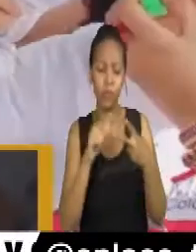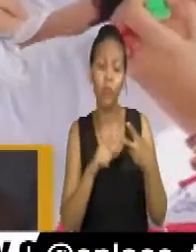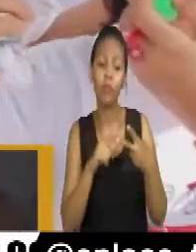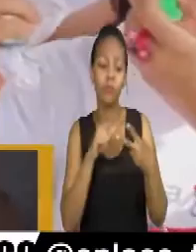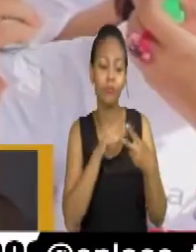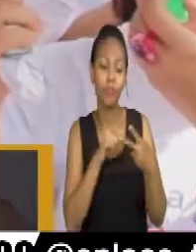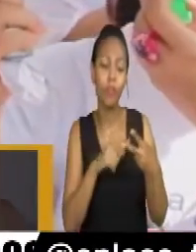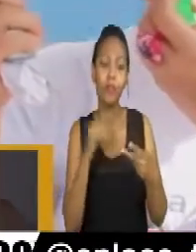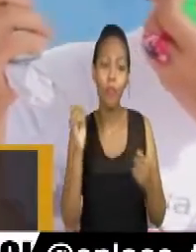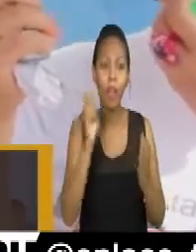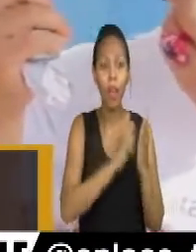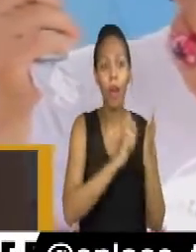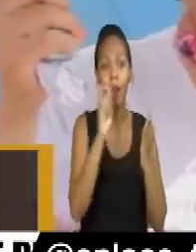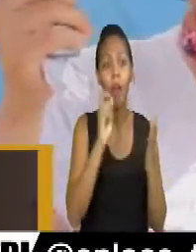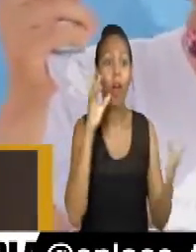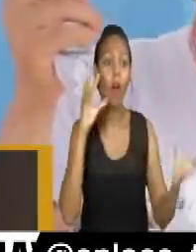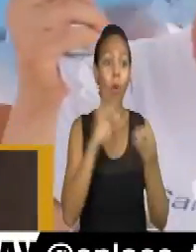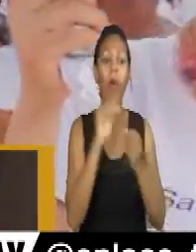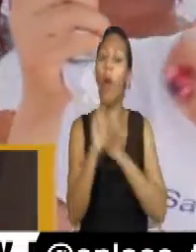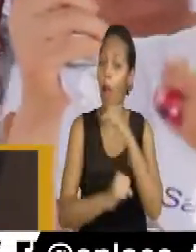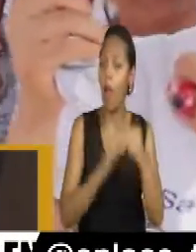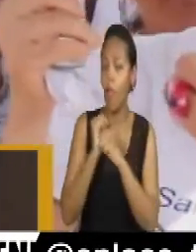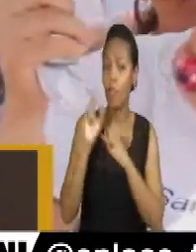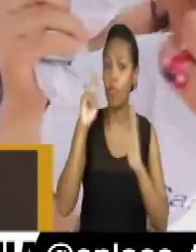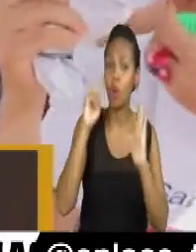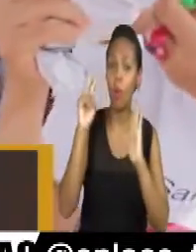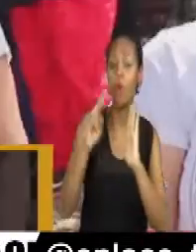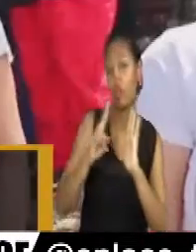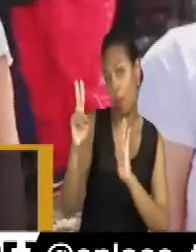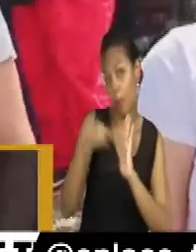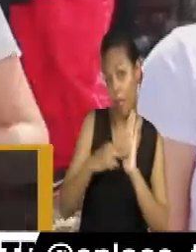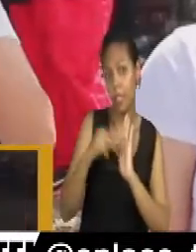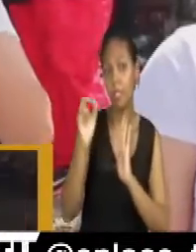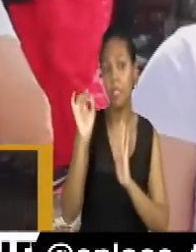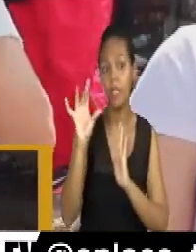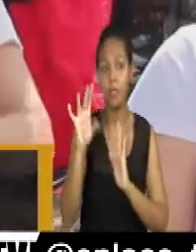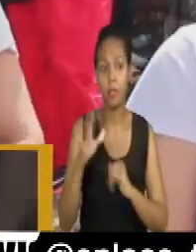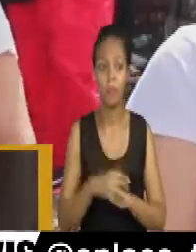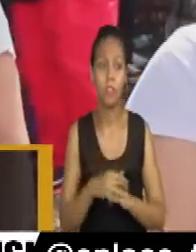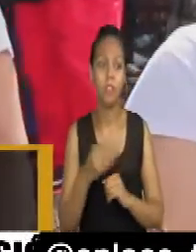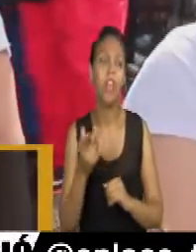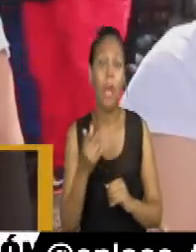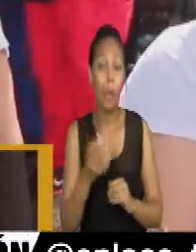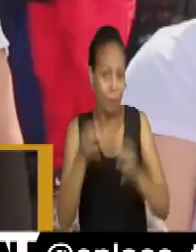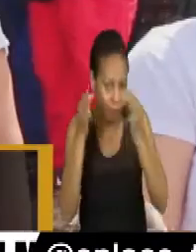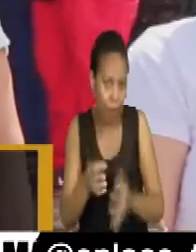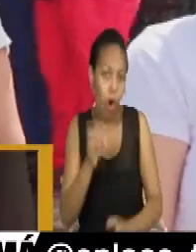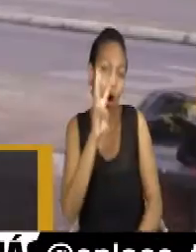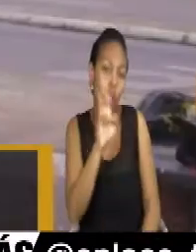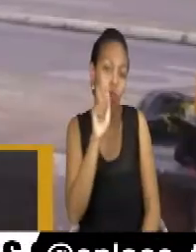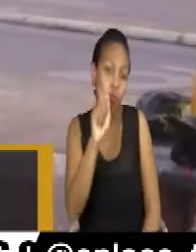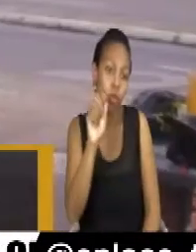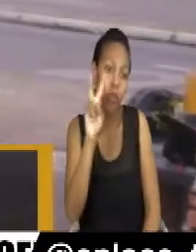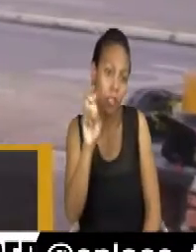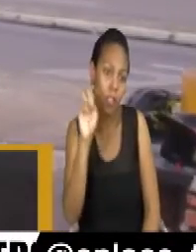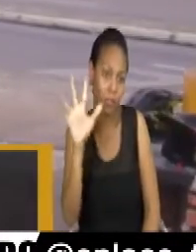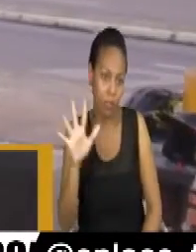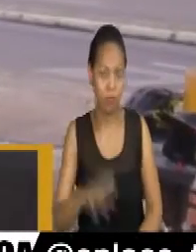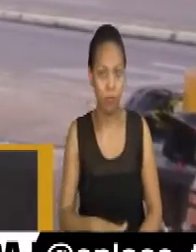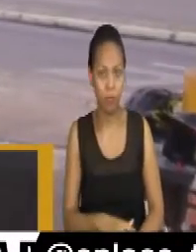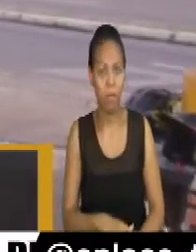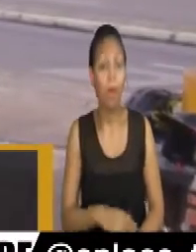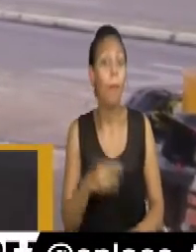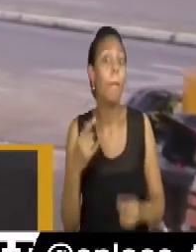acuerdo de 2015, entonces para los maestros serían 8.75. Pero FECODE, como no está peleando solamente